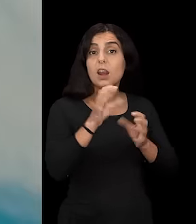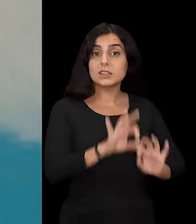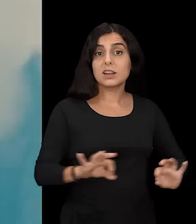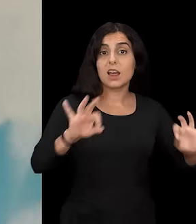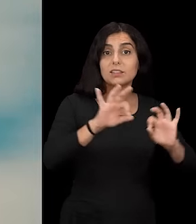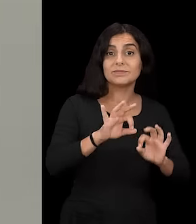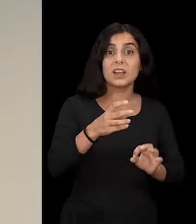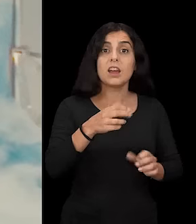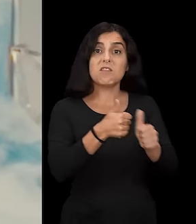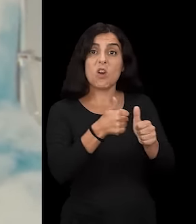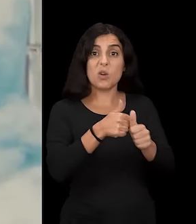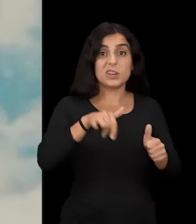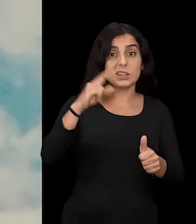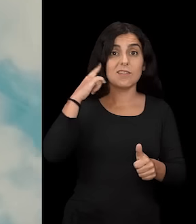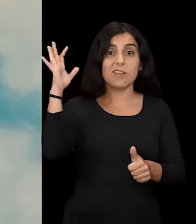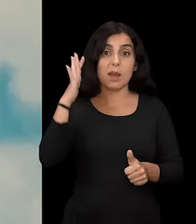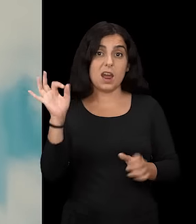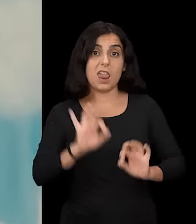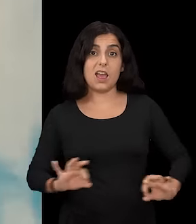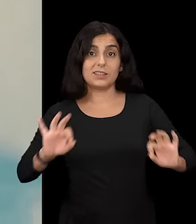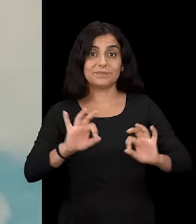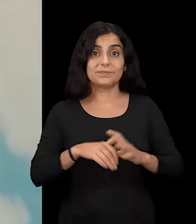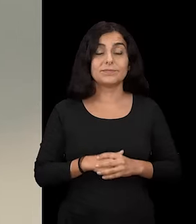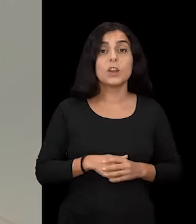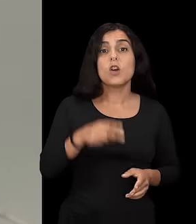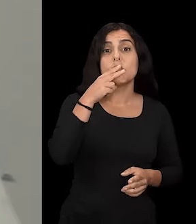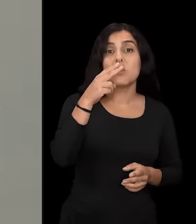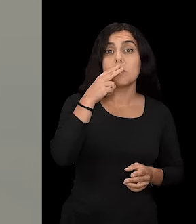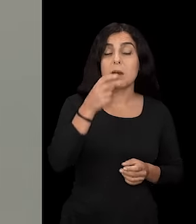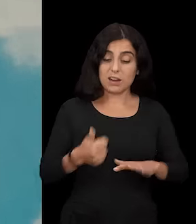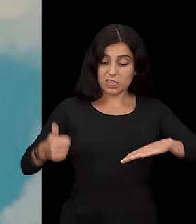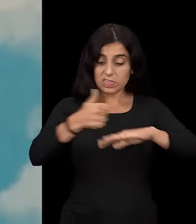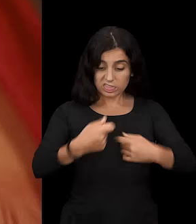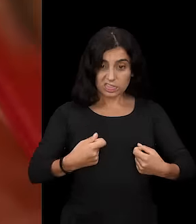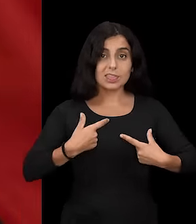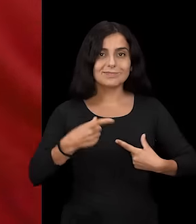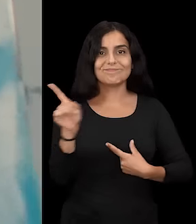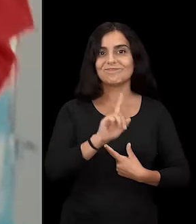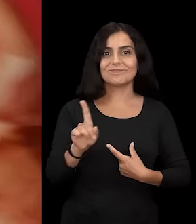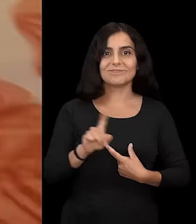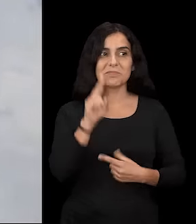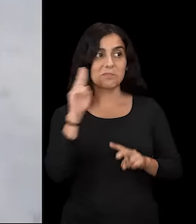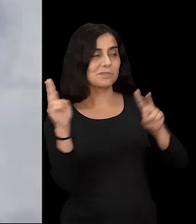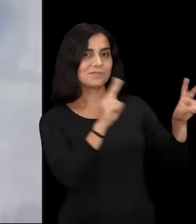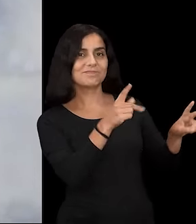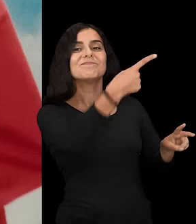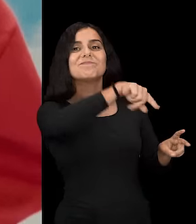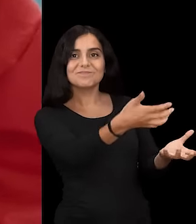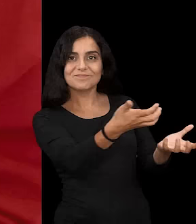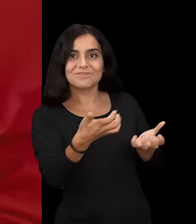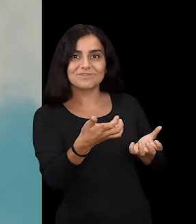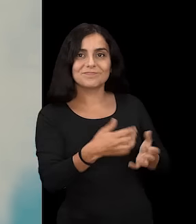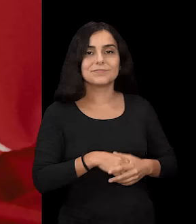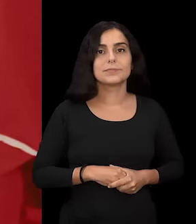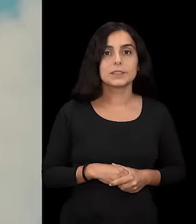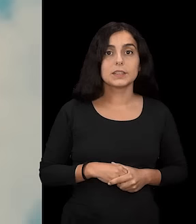No ganas nada vapeando. No ganas followers, ni fama, nada. No, fumar eso no es lo que te hace estar en tu prime. Míralos a ellos,